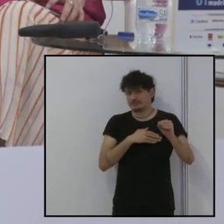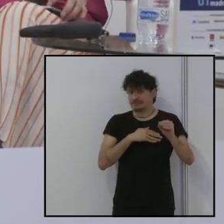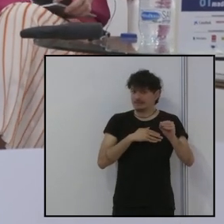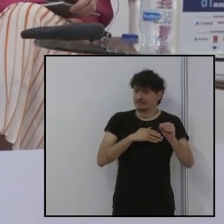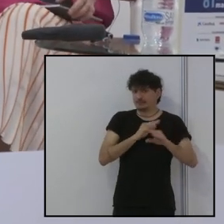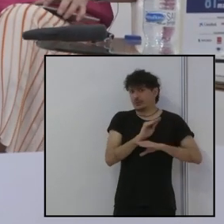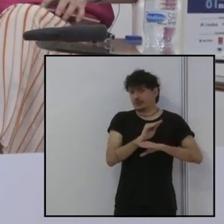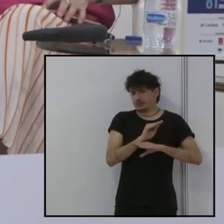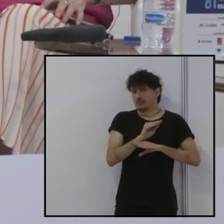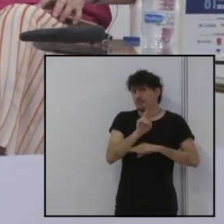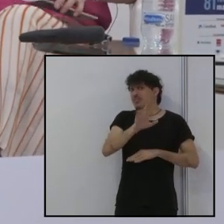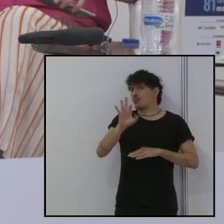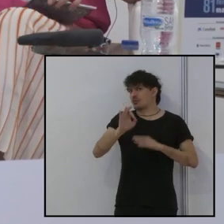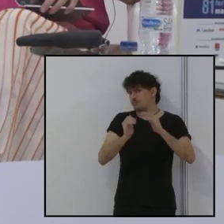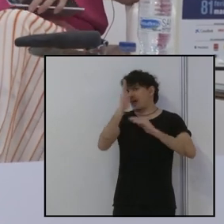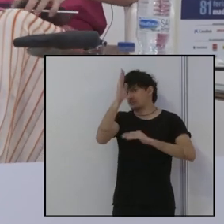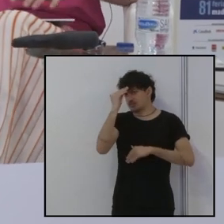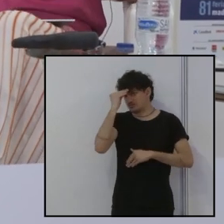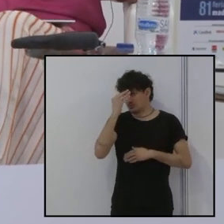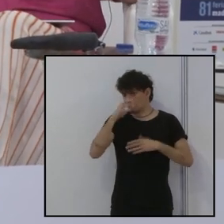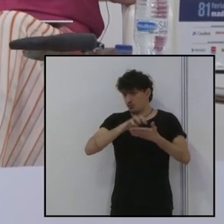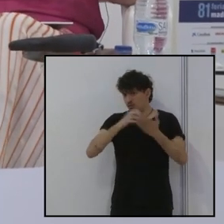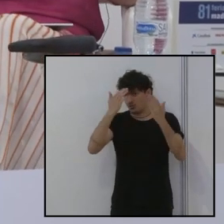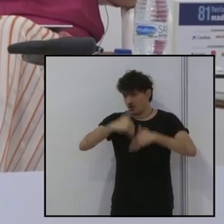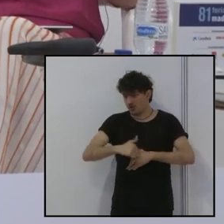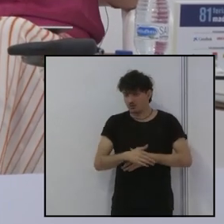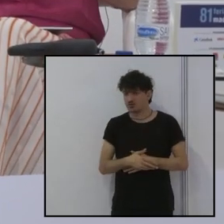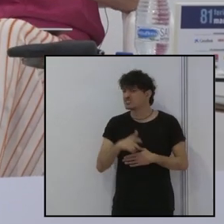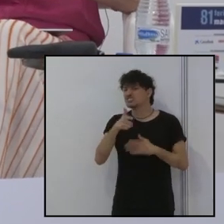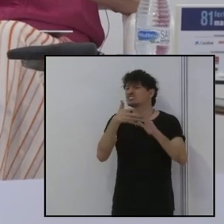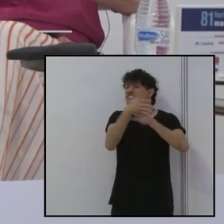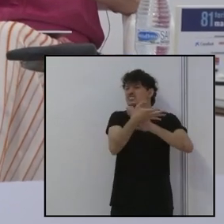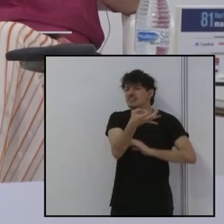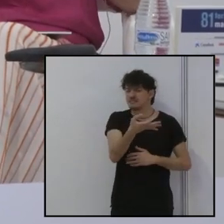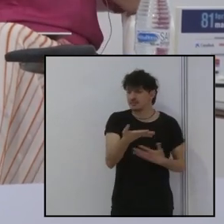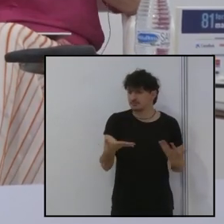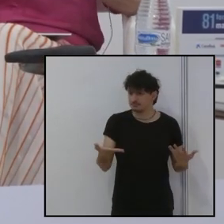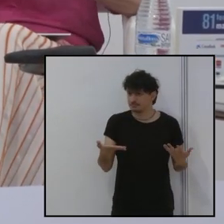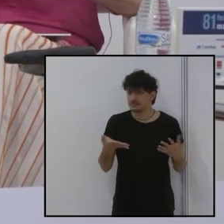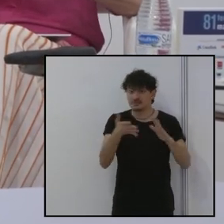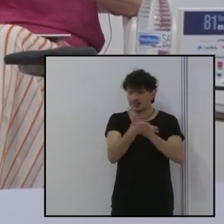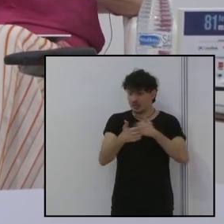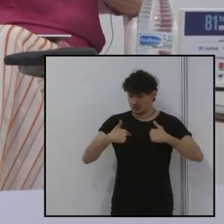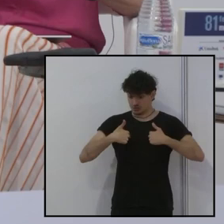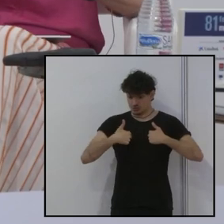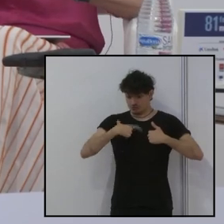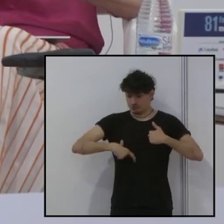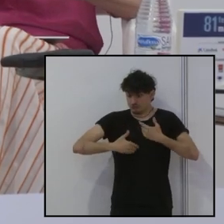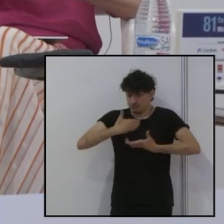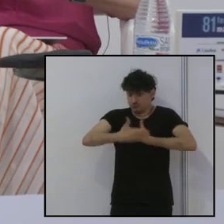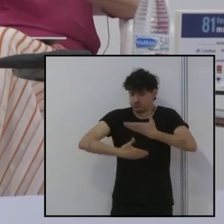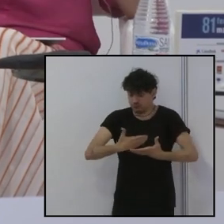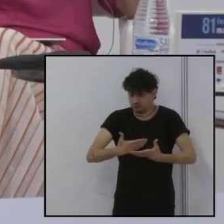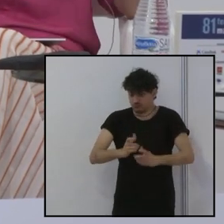duda. Y luego además también hay que pensar lo que significa eso, significa que o bien tú vas a tener en tu vida un trastorno mental